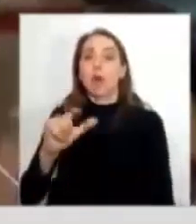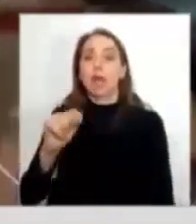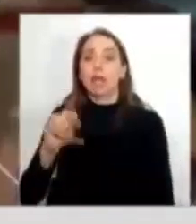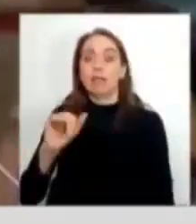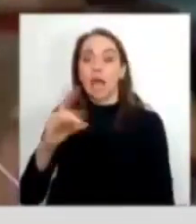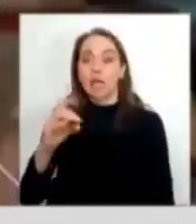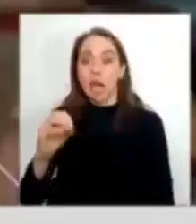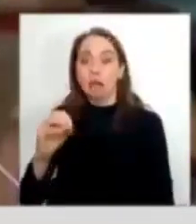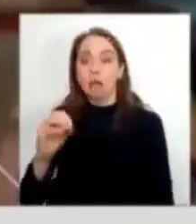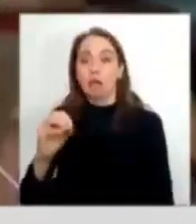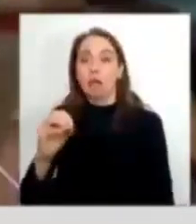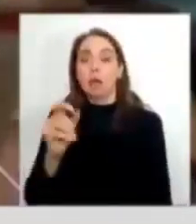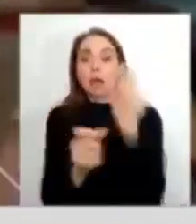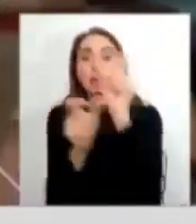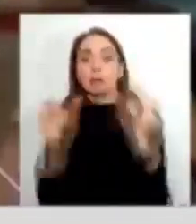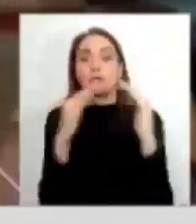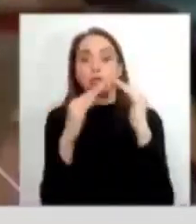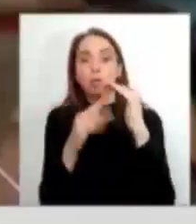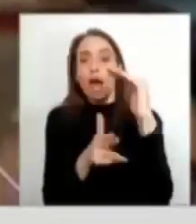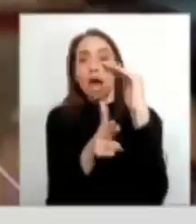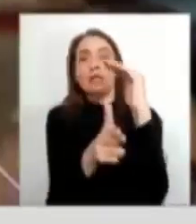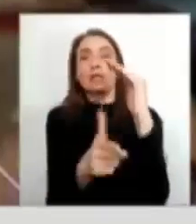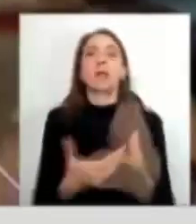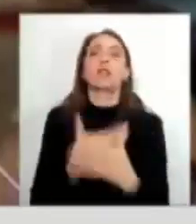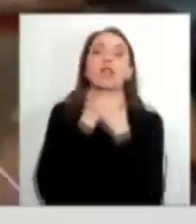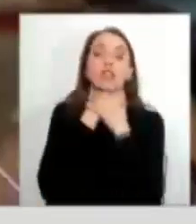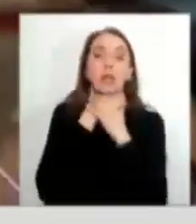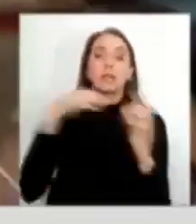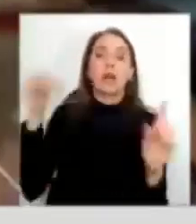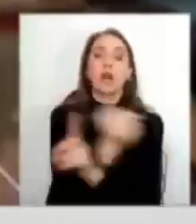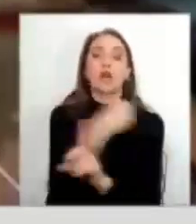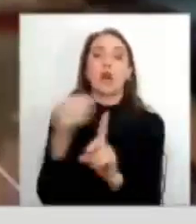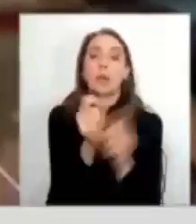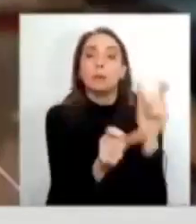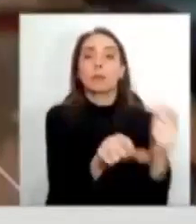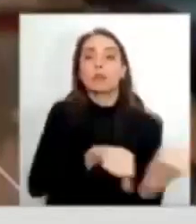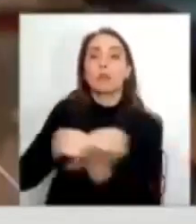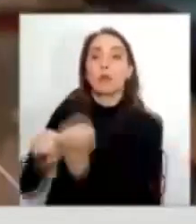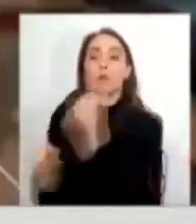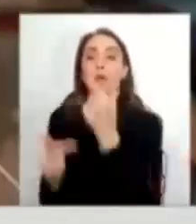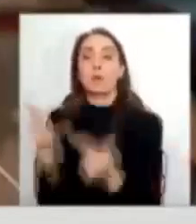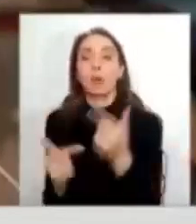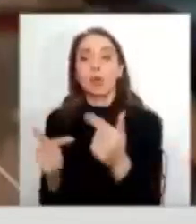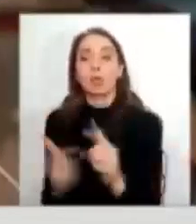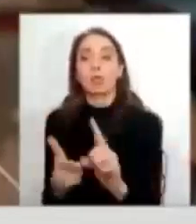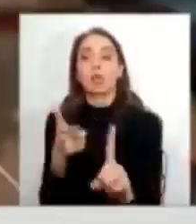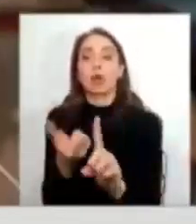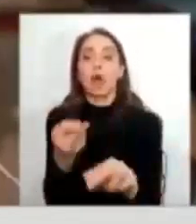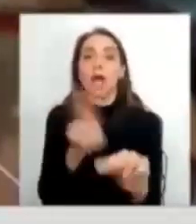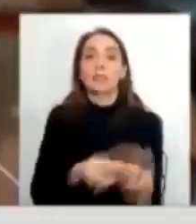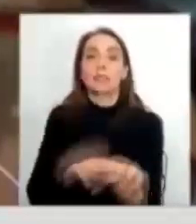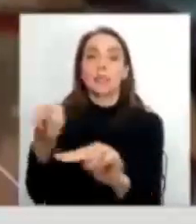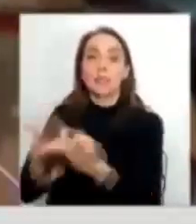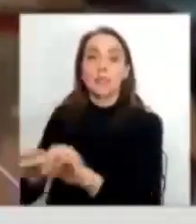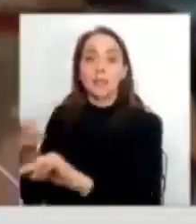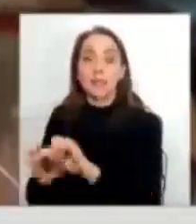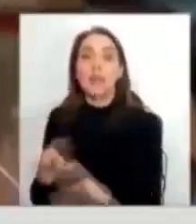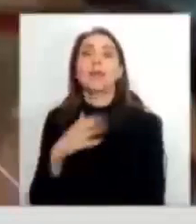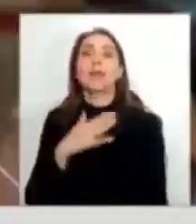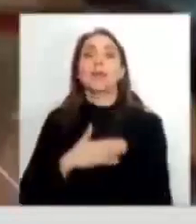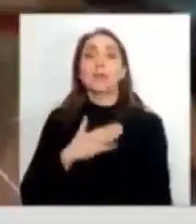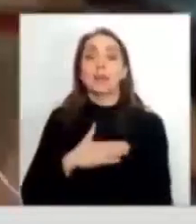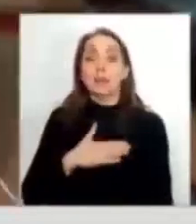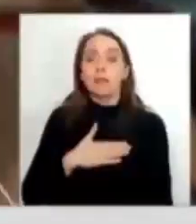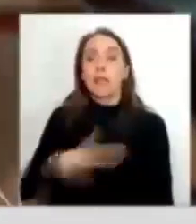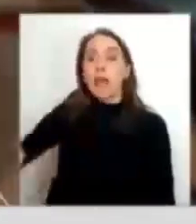en sus casas golpeaban a opositores políticos asesinaban y pretendían ellos mismos establecer